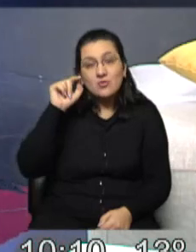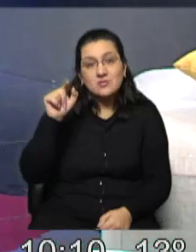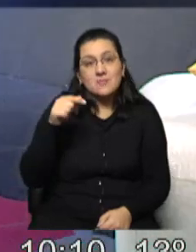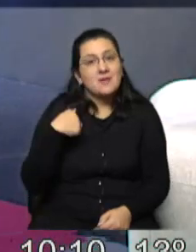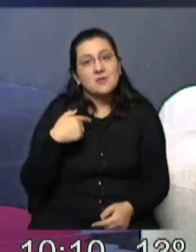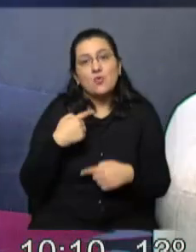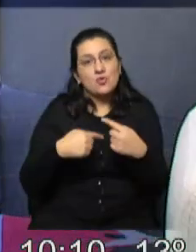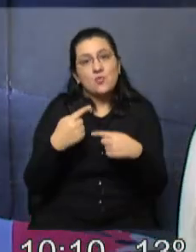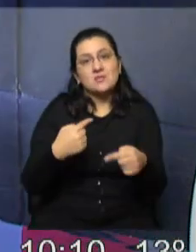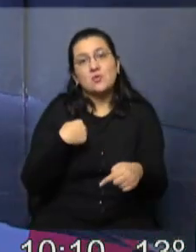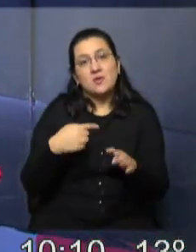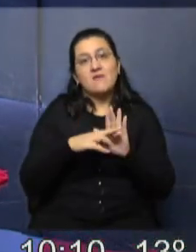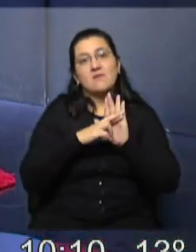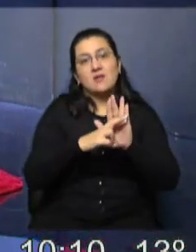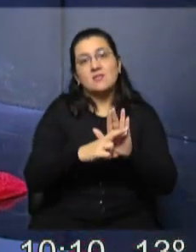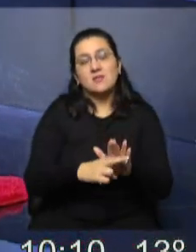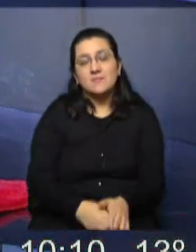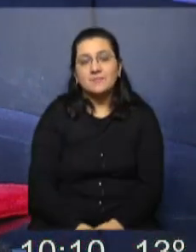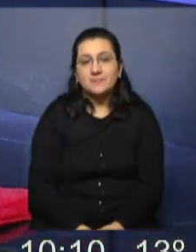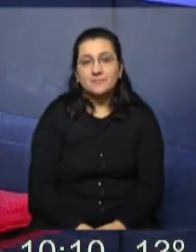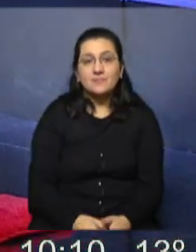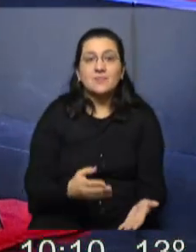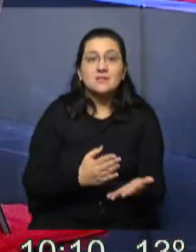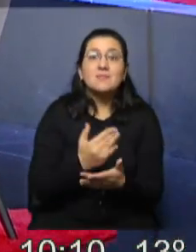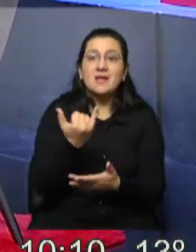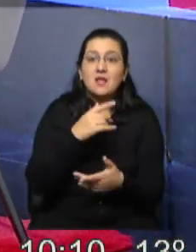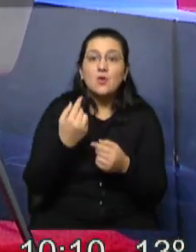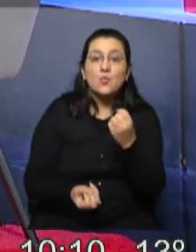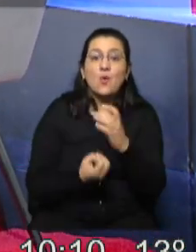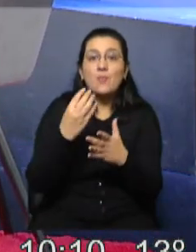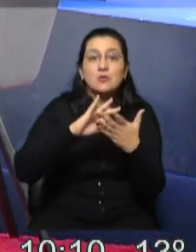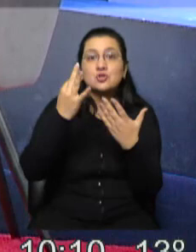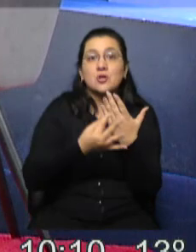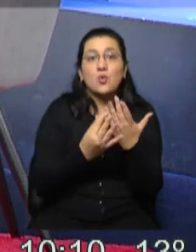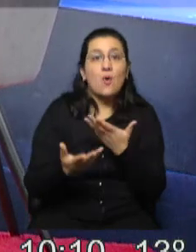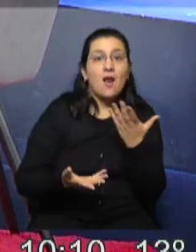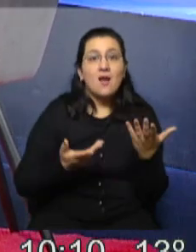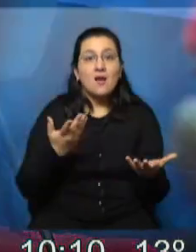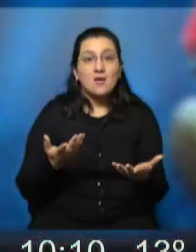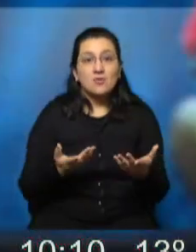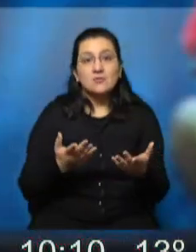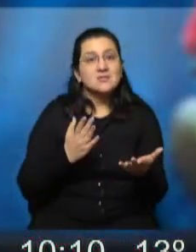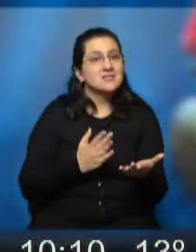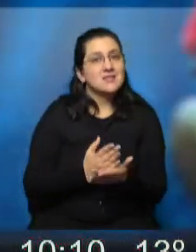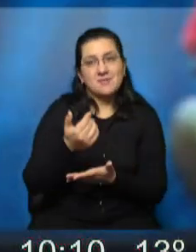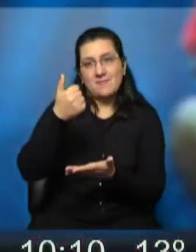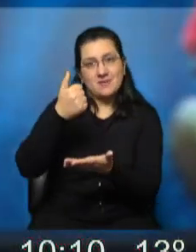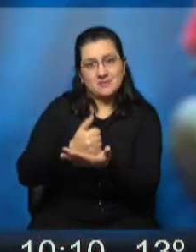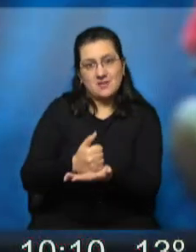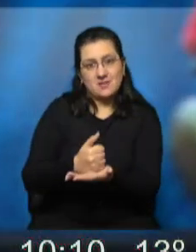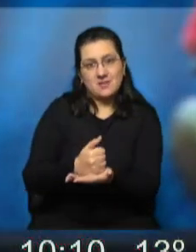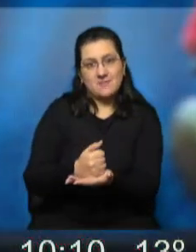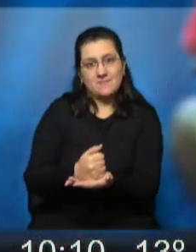un referente y cada vez que viene algún proyecto o algo, está ella como